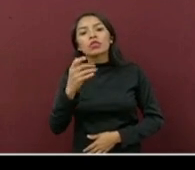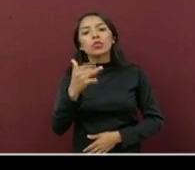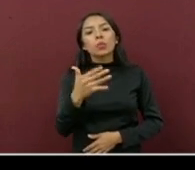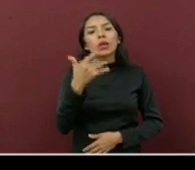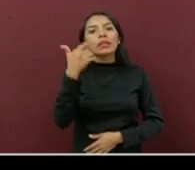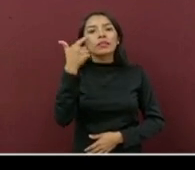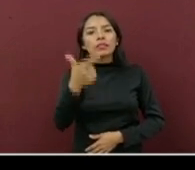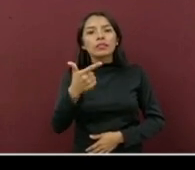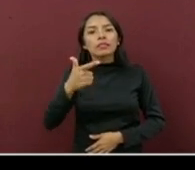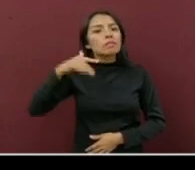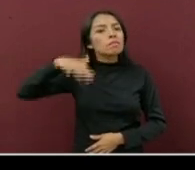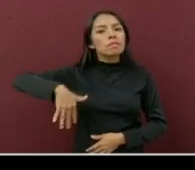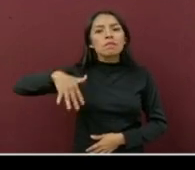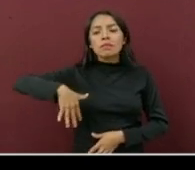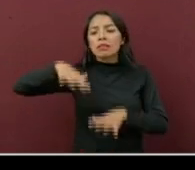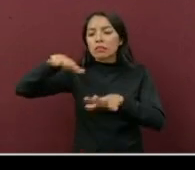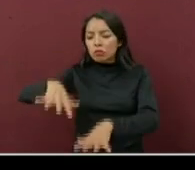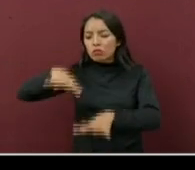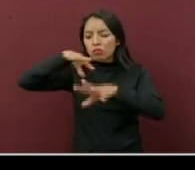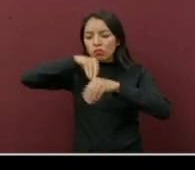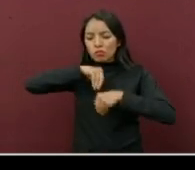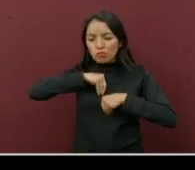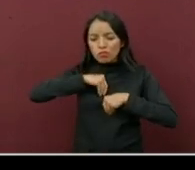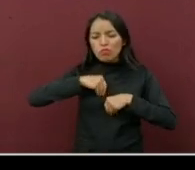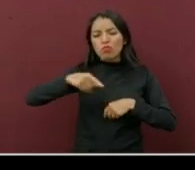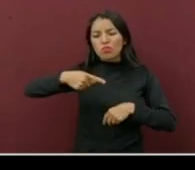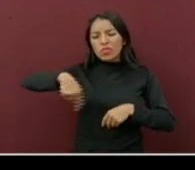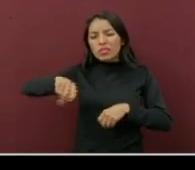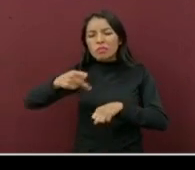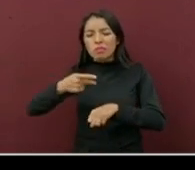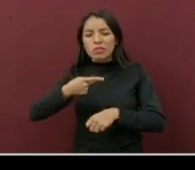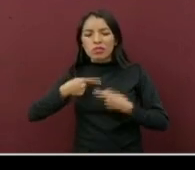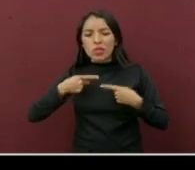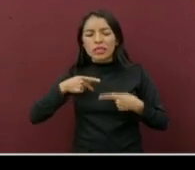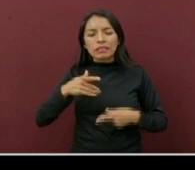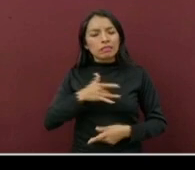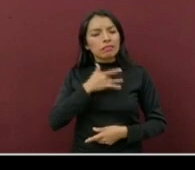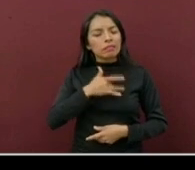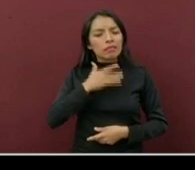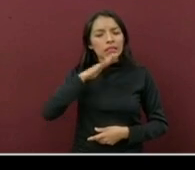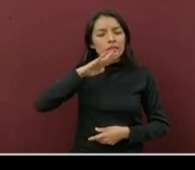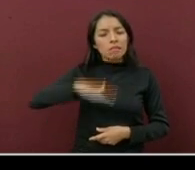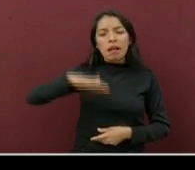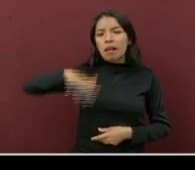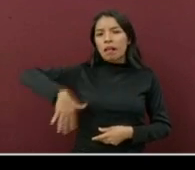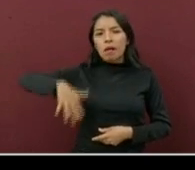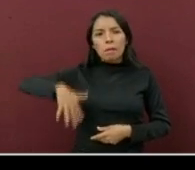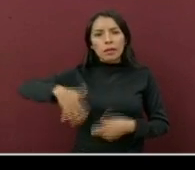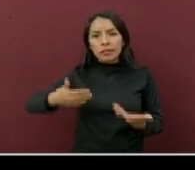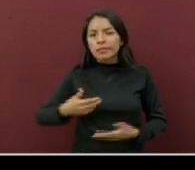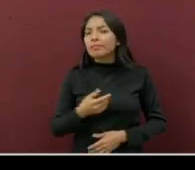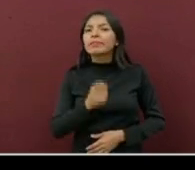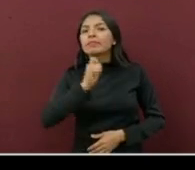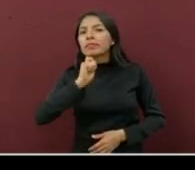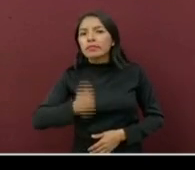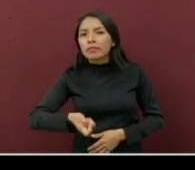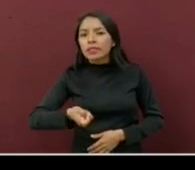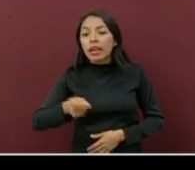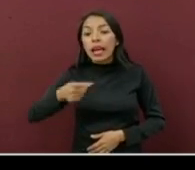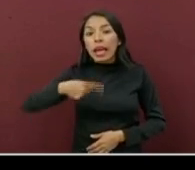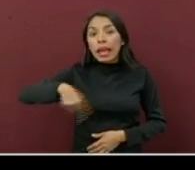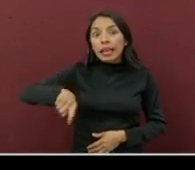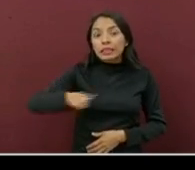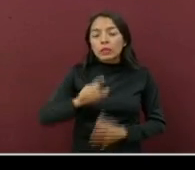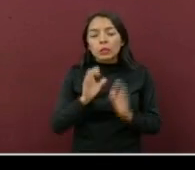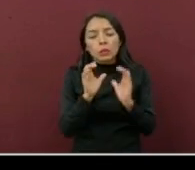557 ya que estos enfermos recién iniciaron sus síntomas y por lo tanto deben ser